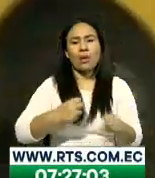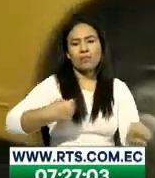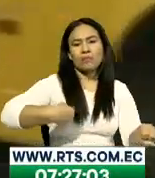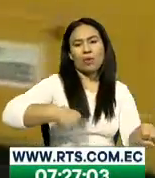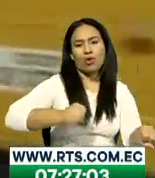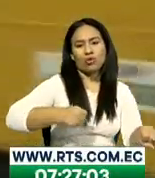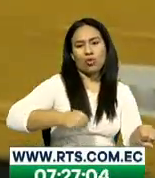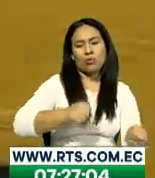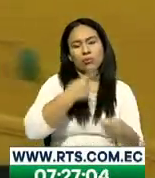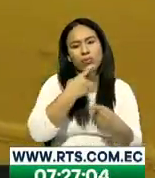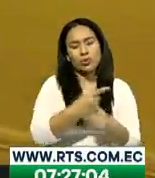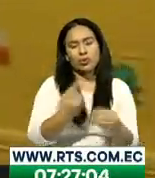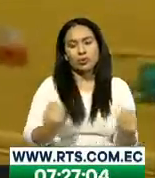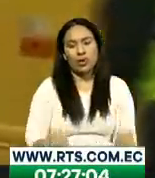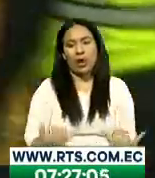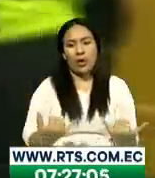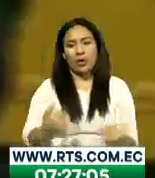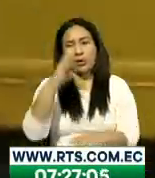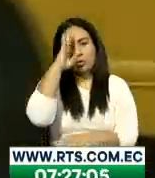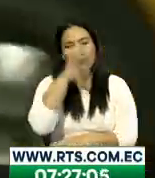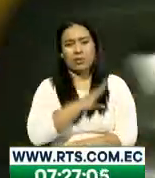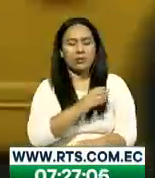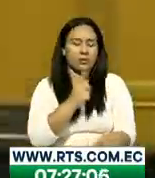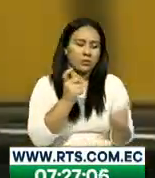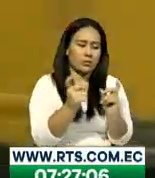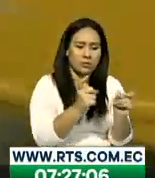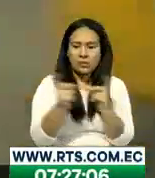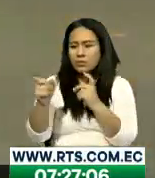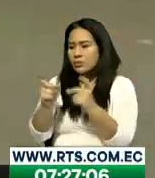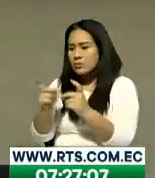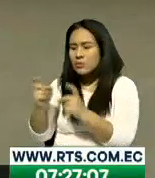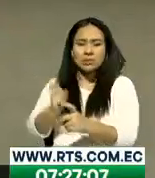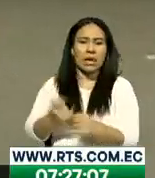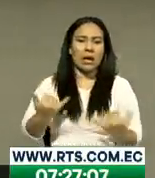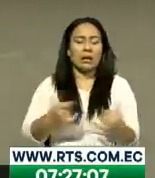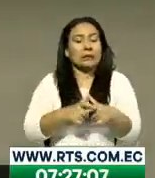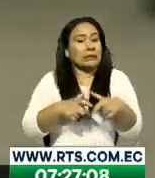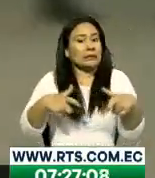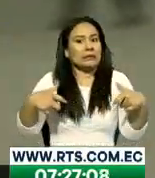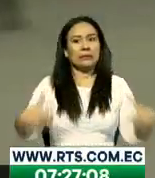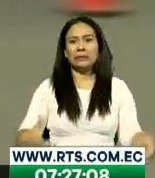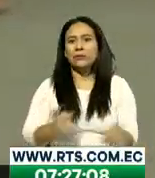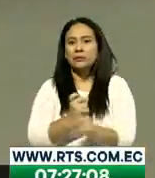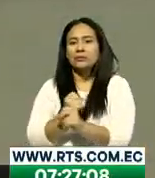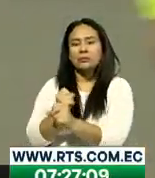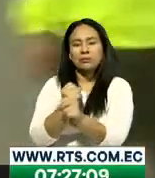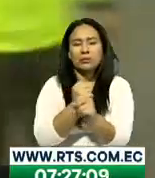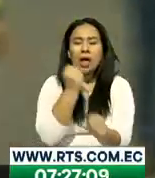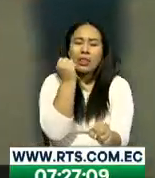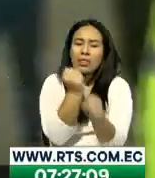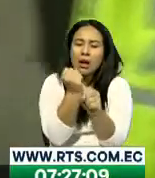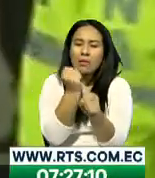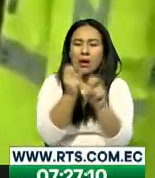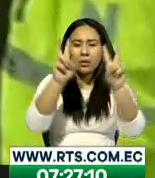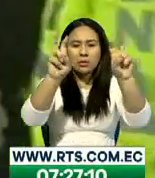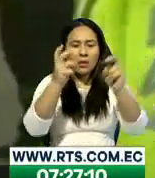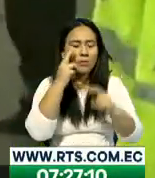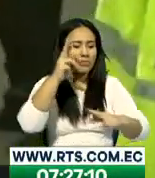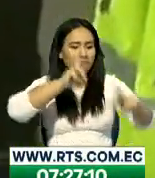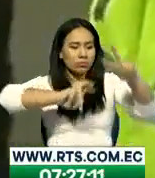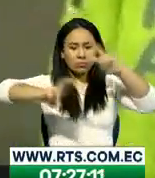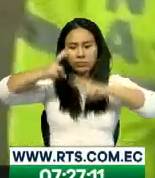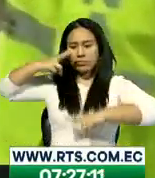varios operativos que realizamos nosotros aquí en el cantón. En este caso, esto es un mega operativo. De una u otra manera, igual se